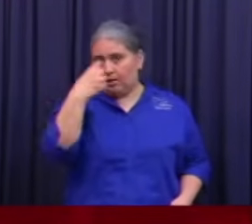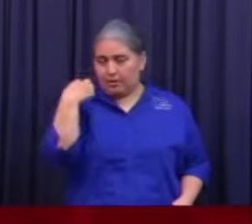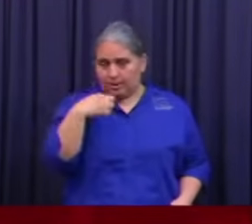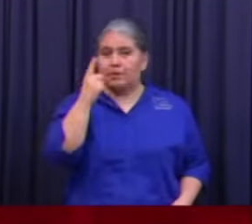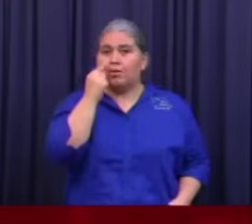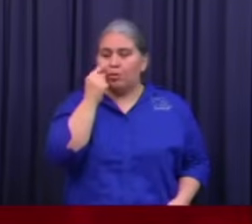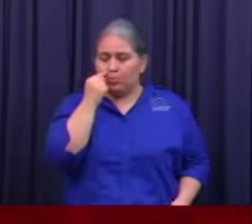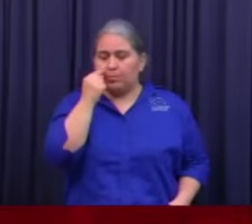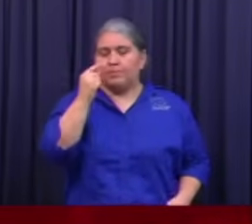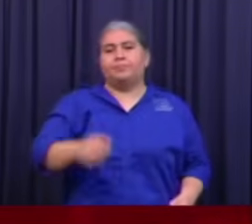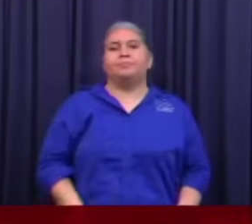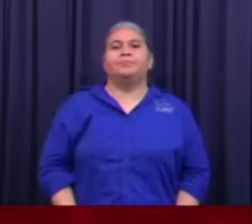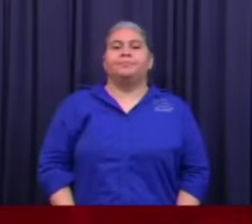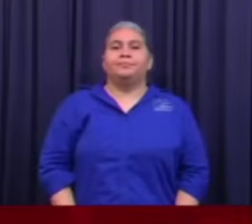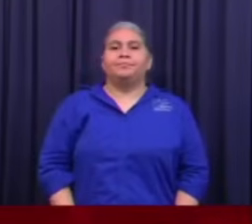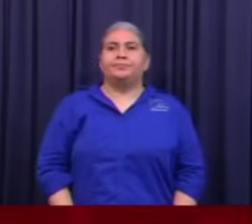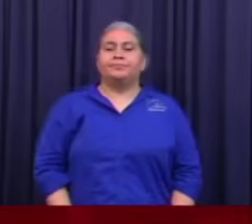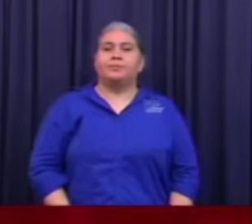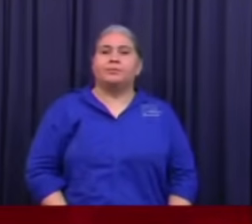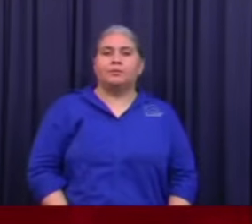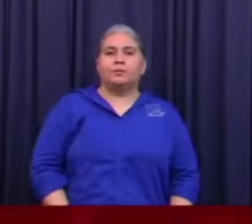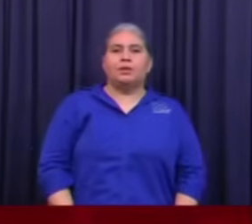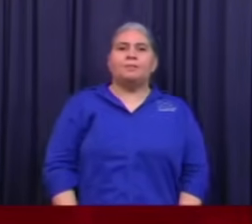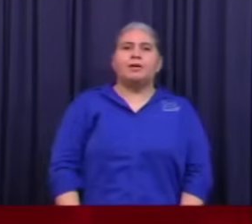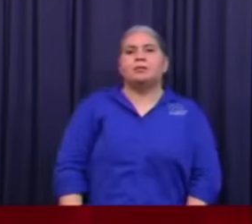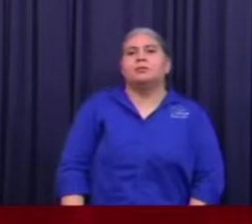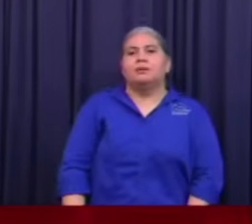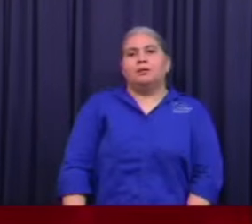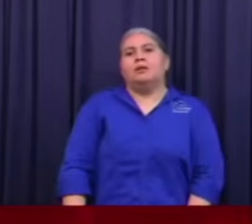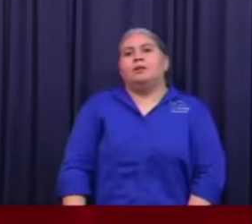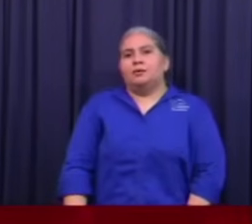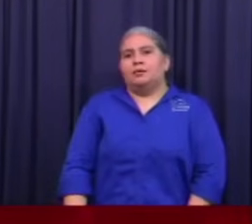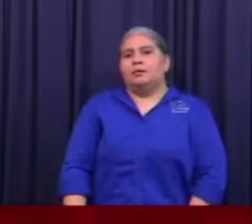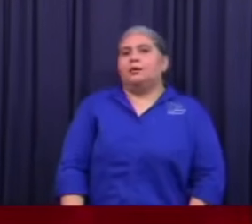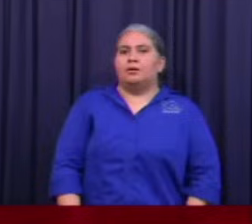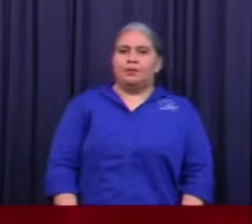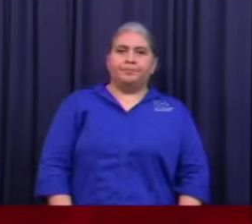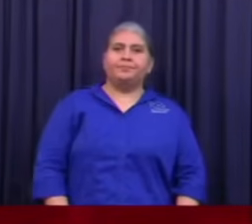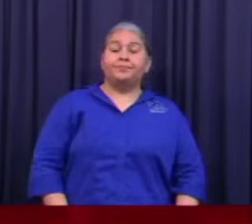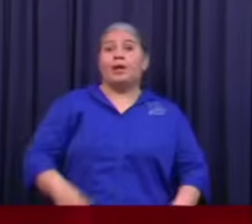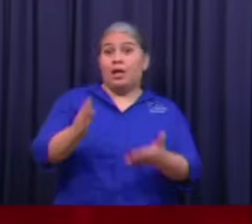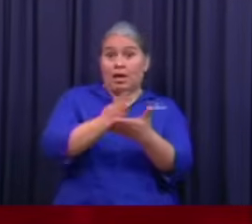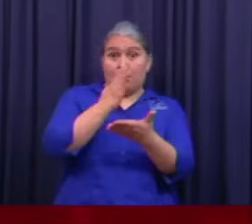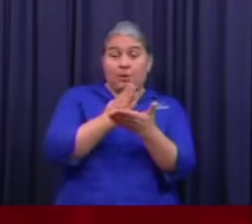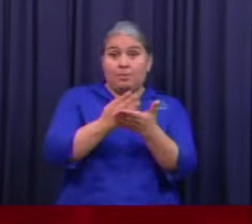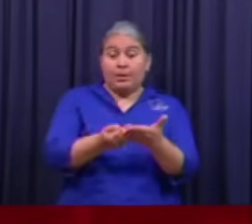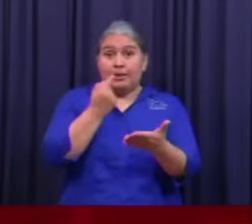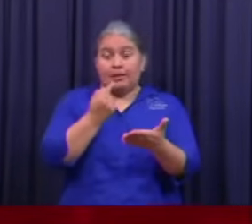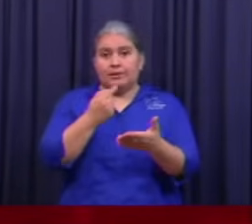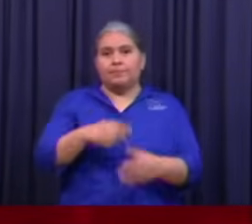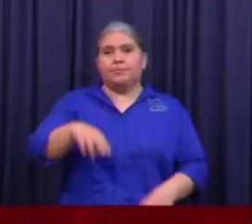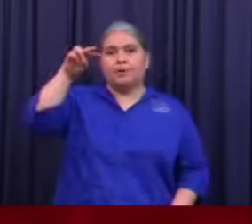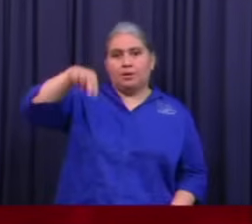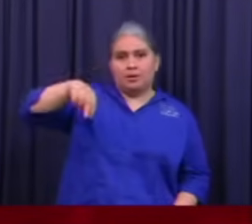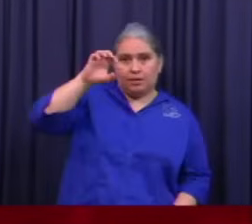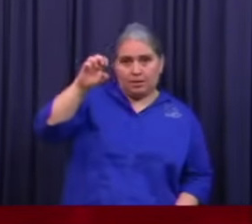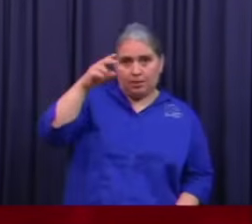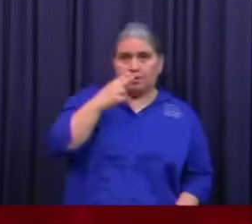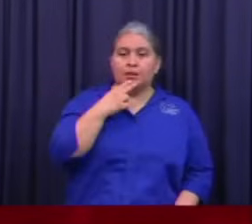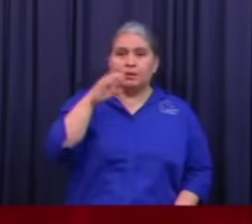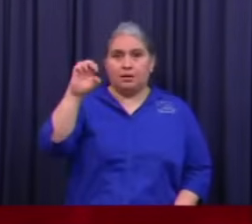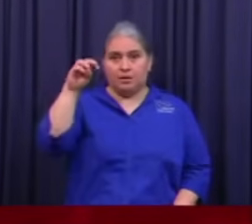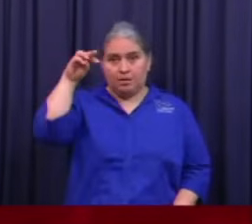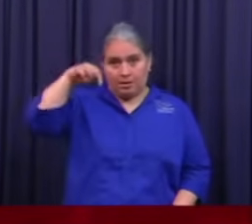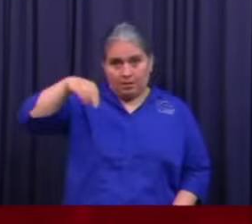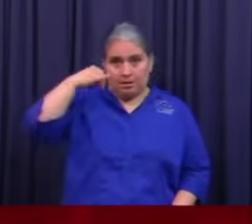1 en el mes de nisán en el año 20 del Rey